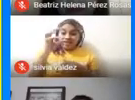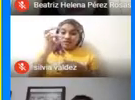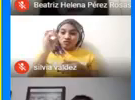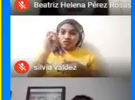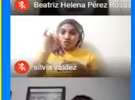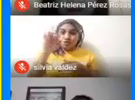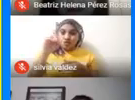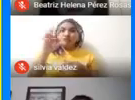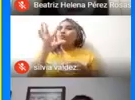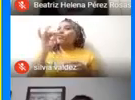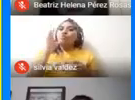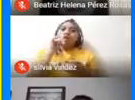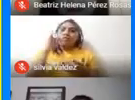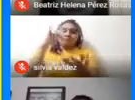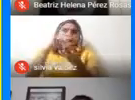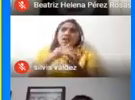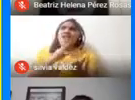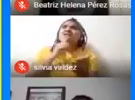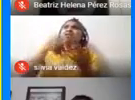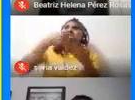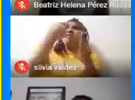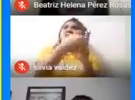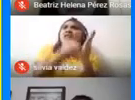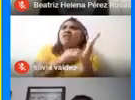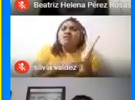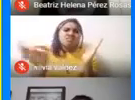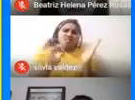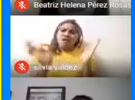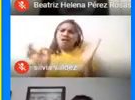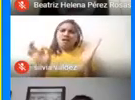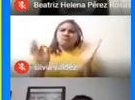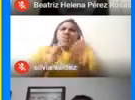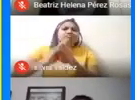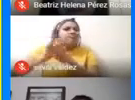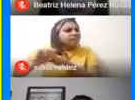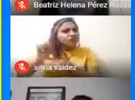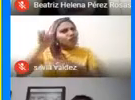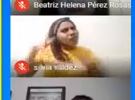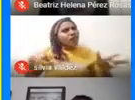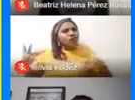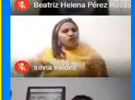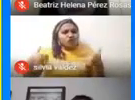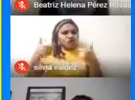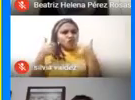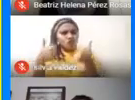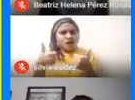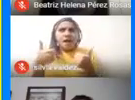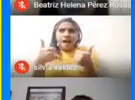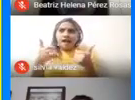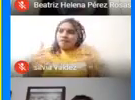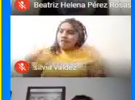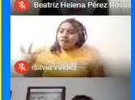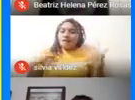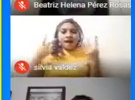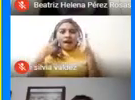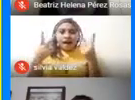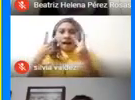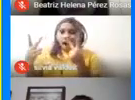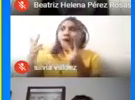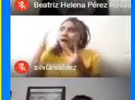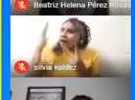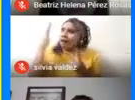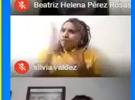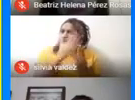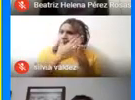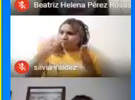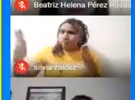no va a haber asistencia, no va a haber como una lista de asistencia, así que la invitación es a que lo disfruten mucho y a que se disfruten también todas las cátedras